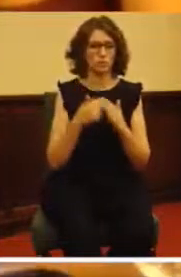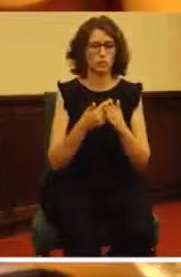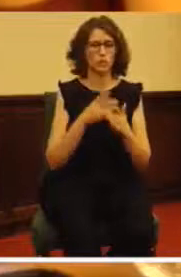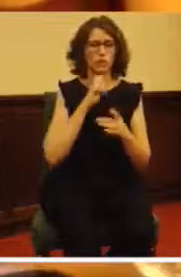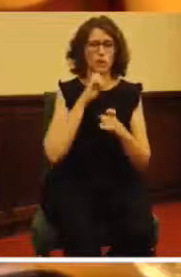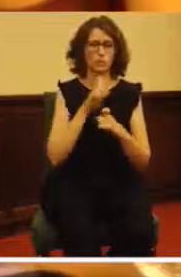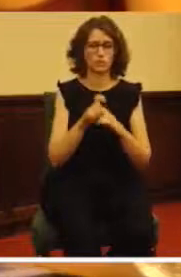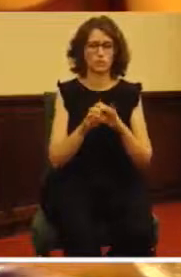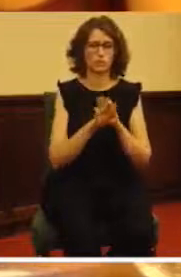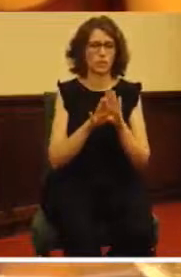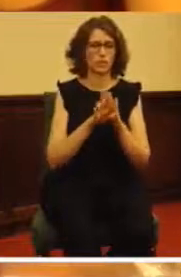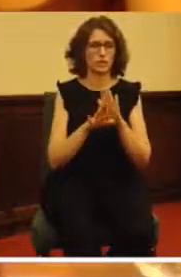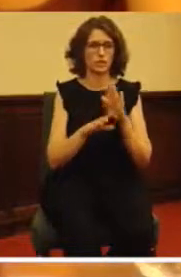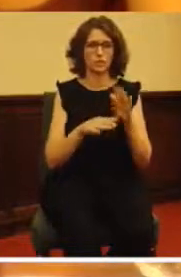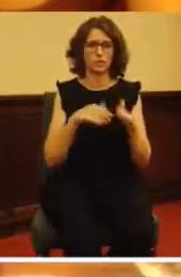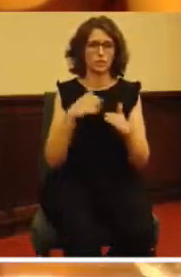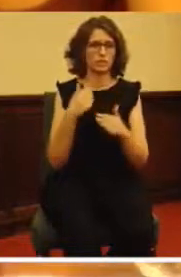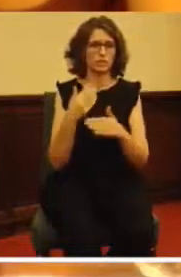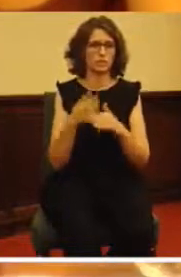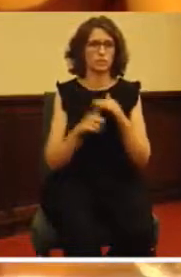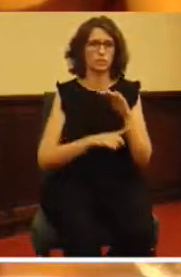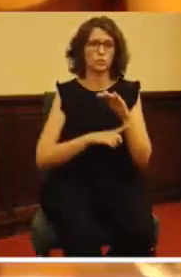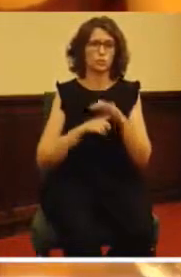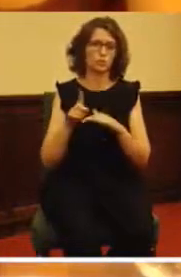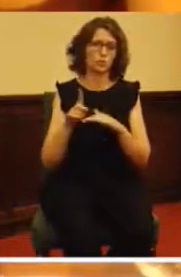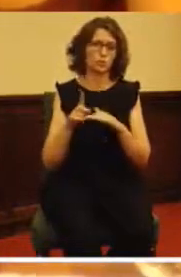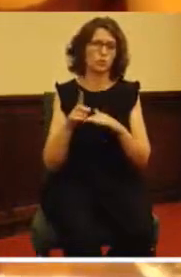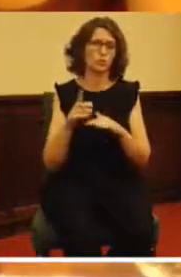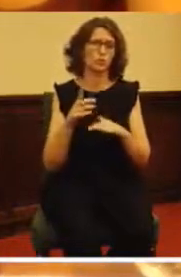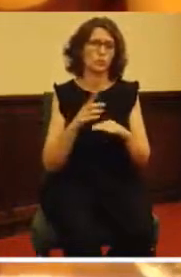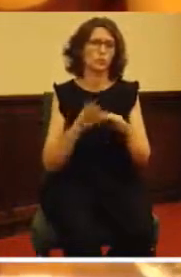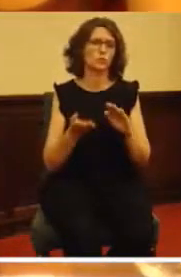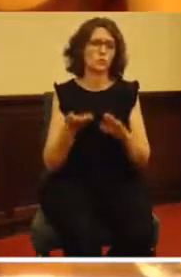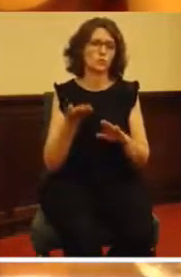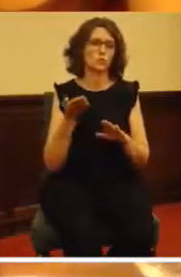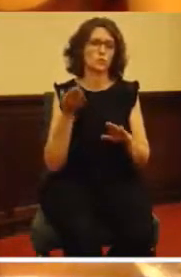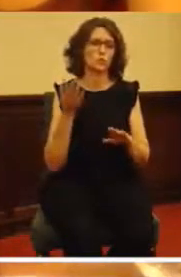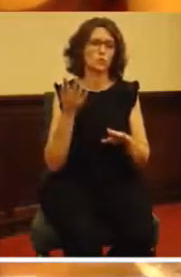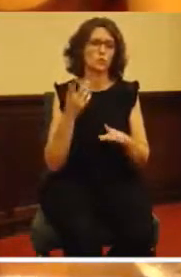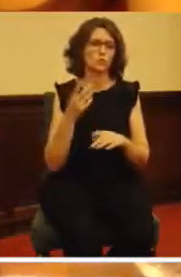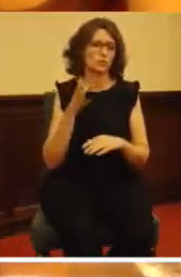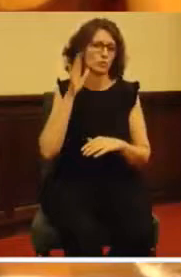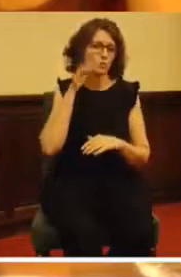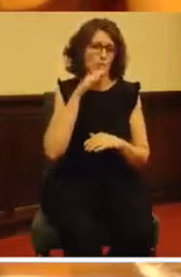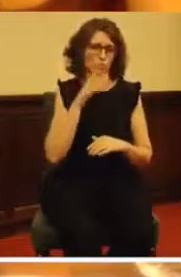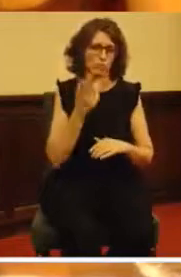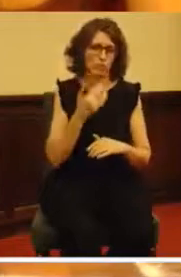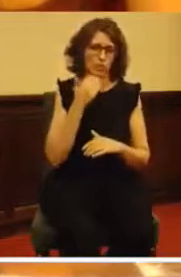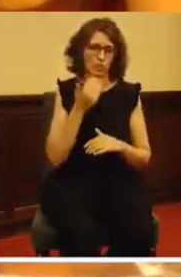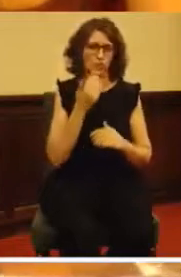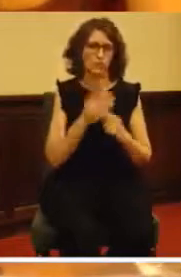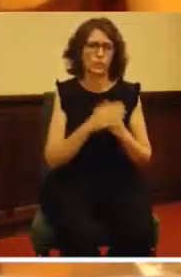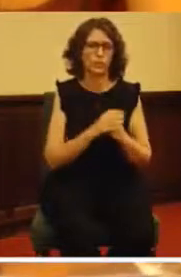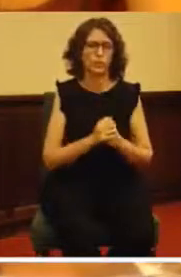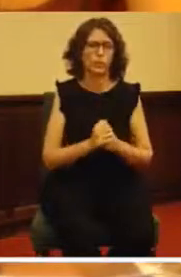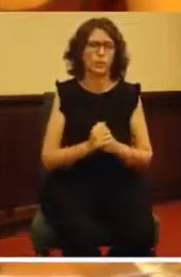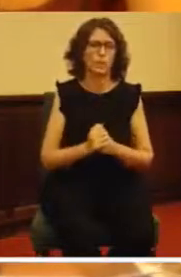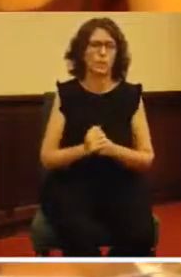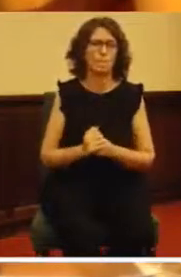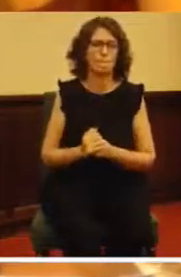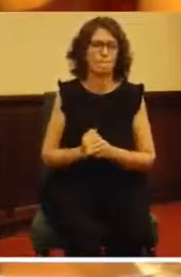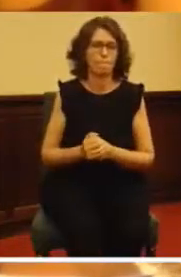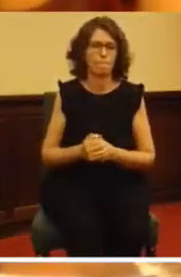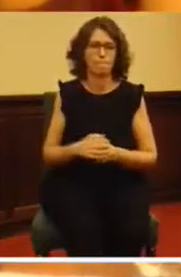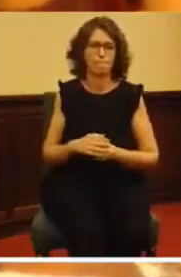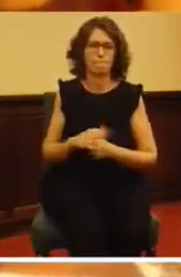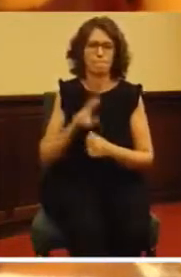subiendo sí o sí. ¿Qué ocurre? Que sube, pero no tanto. Entonces, en 2017 se pagan 604 euros, que son